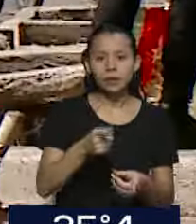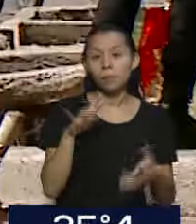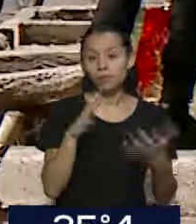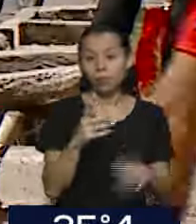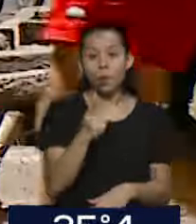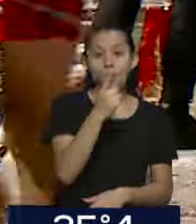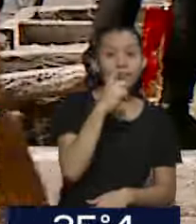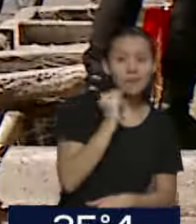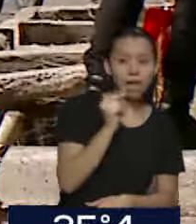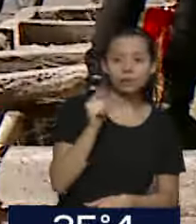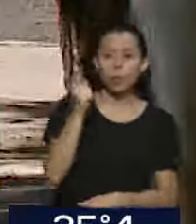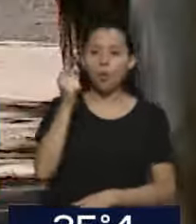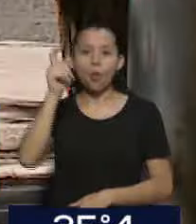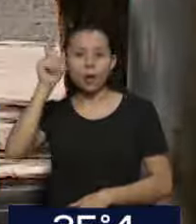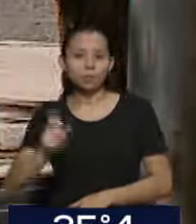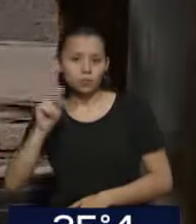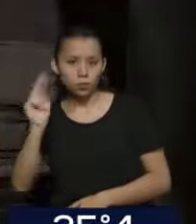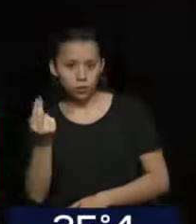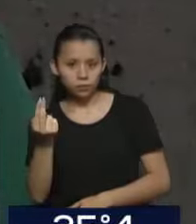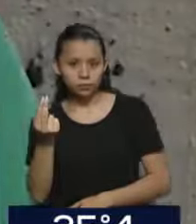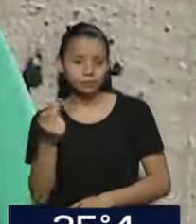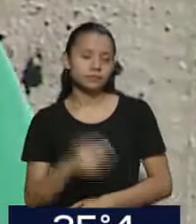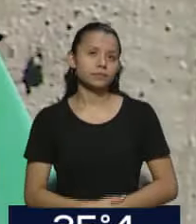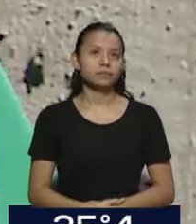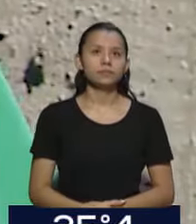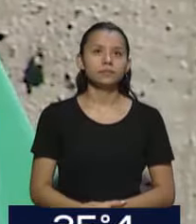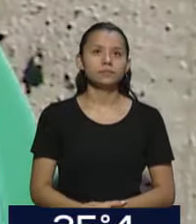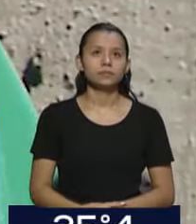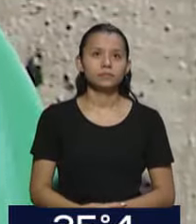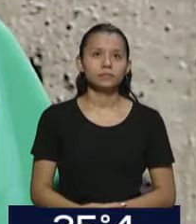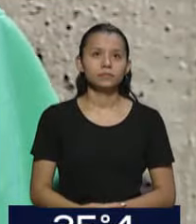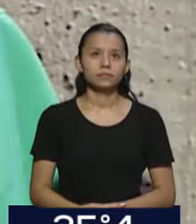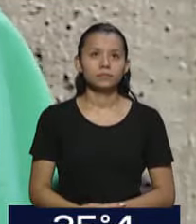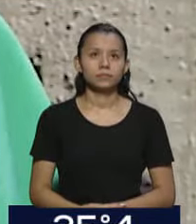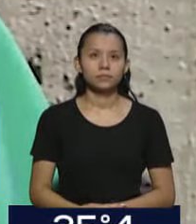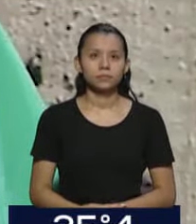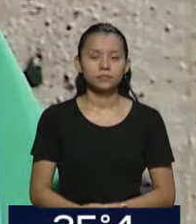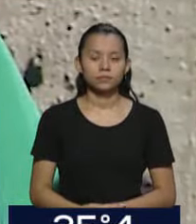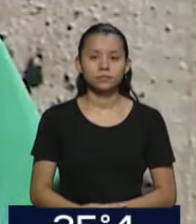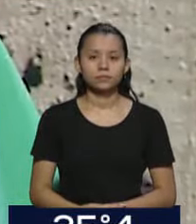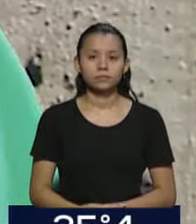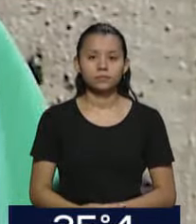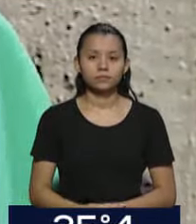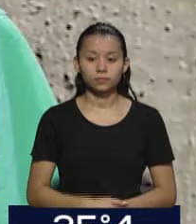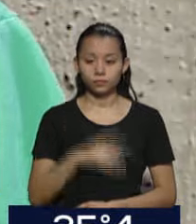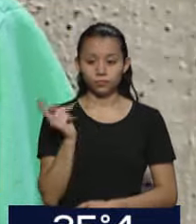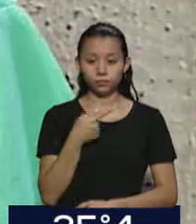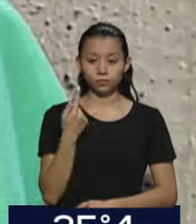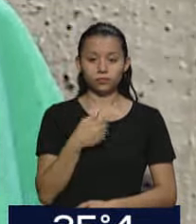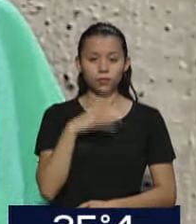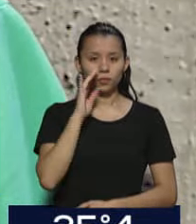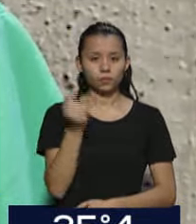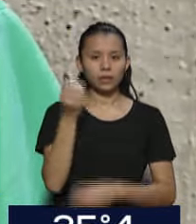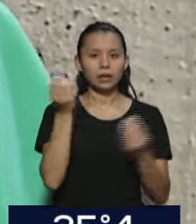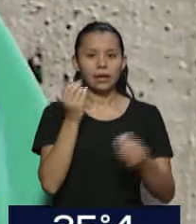advierten que en todos los casos hay errores humanos. Estamos viendo una incidencia muy importante, por ejemplo, del